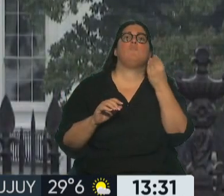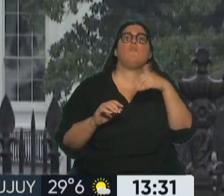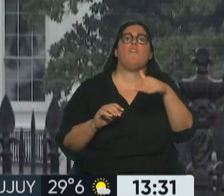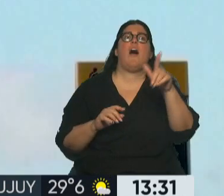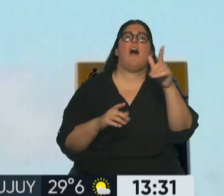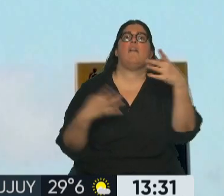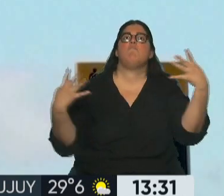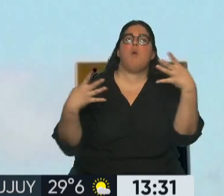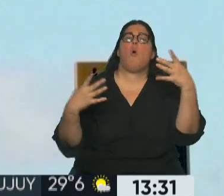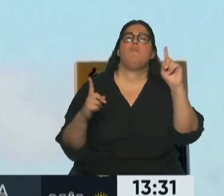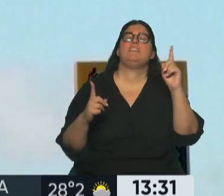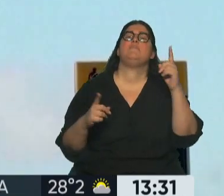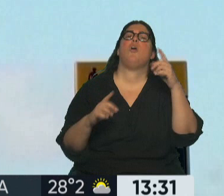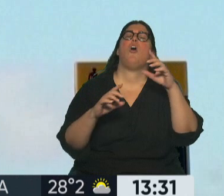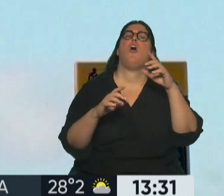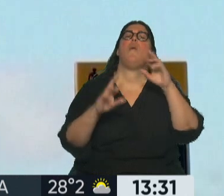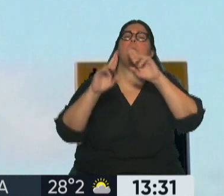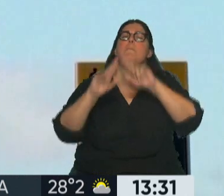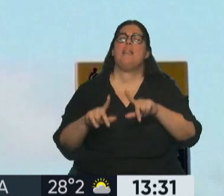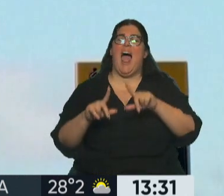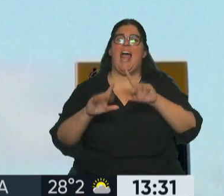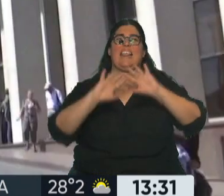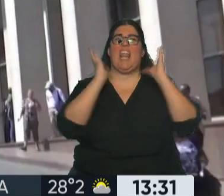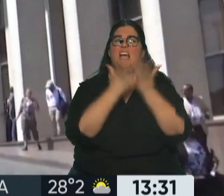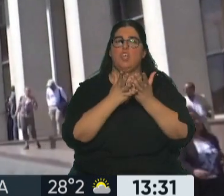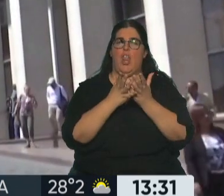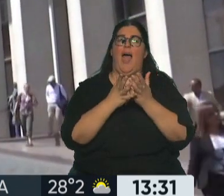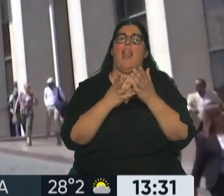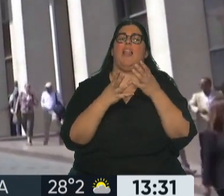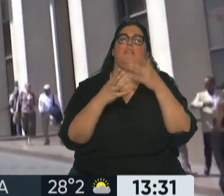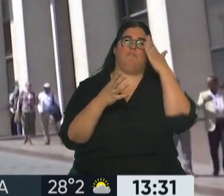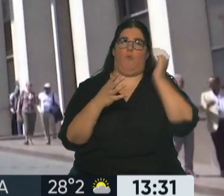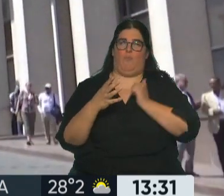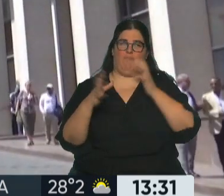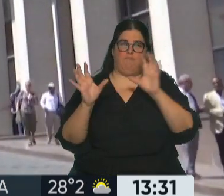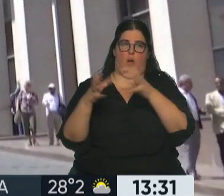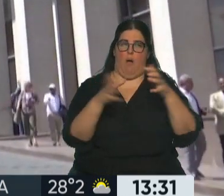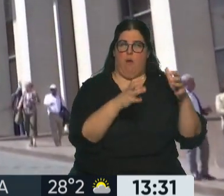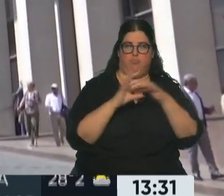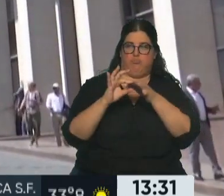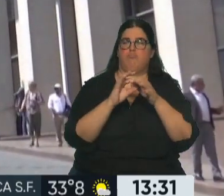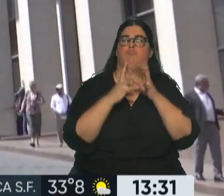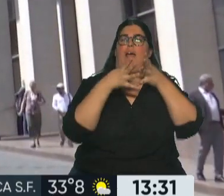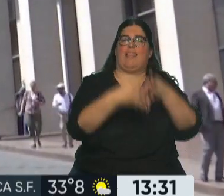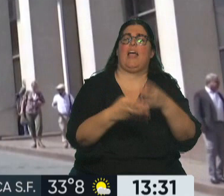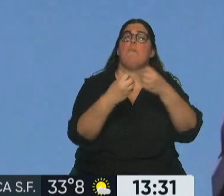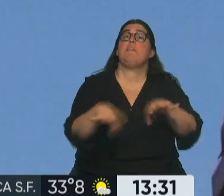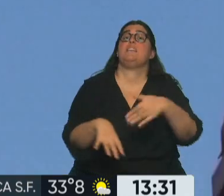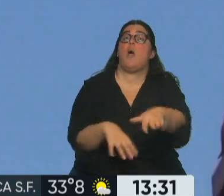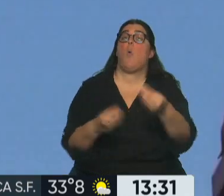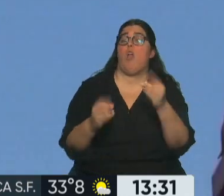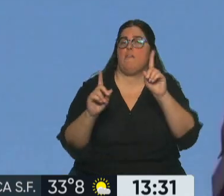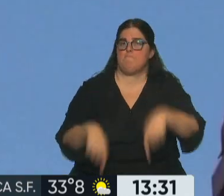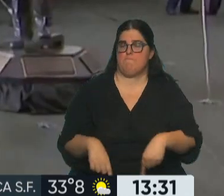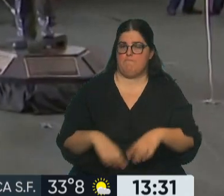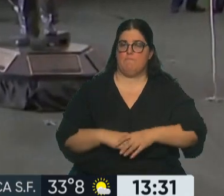rojo la fuerza multinacional que planea reunir Washington y que sus principales aliados Árabes en el golfo rechazaron